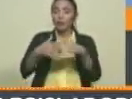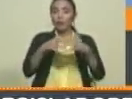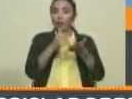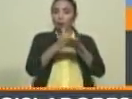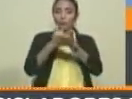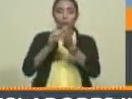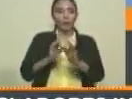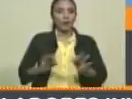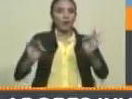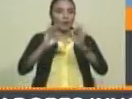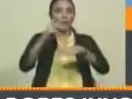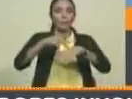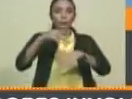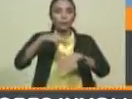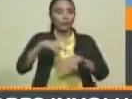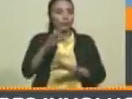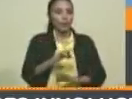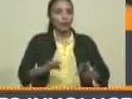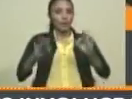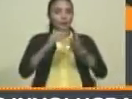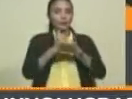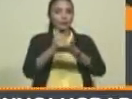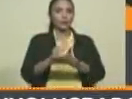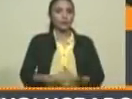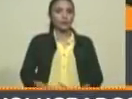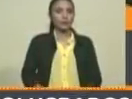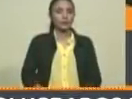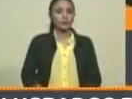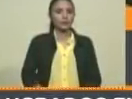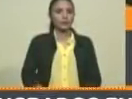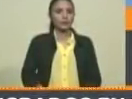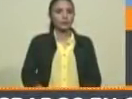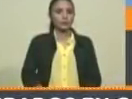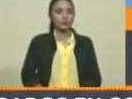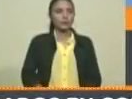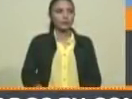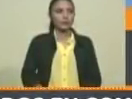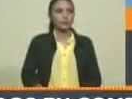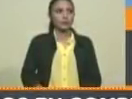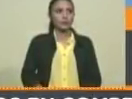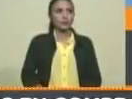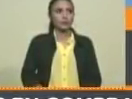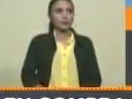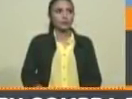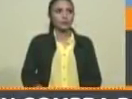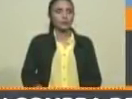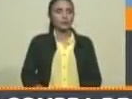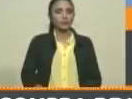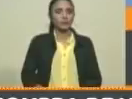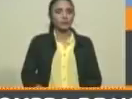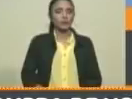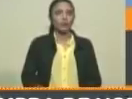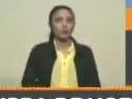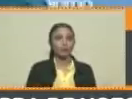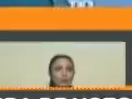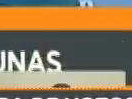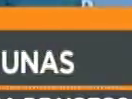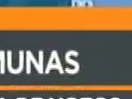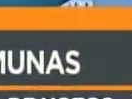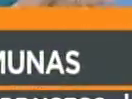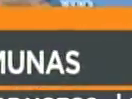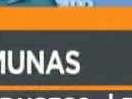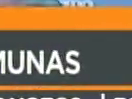Puerto Rico, que es un estado colonial. Así es. No ayudan a nadie. En el mundo ellos solo